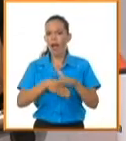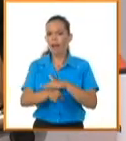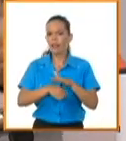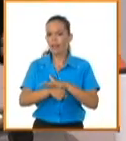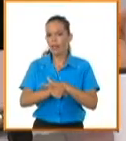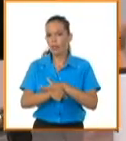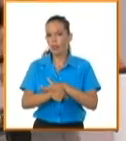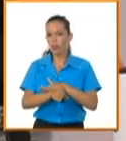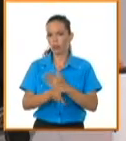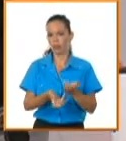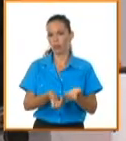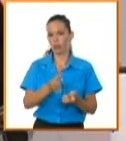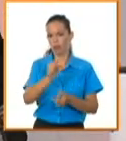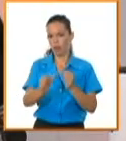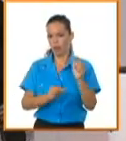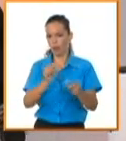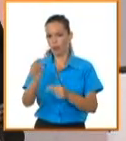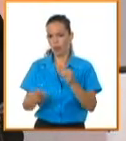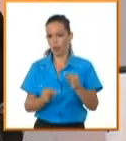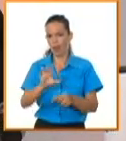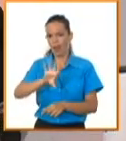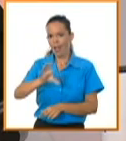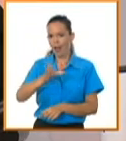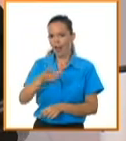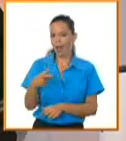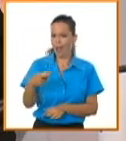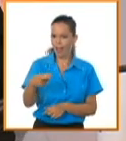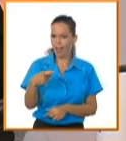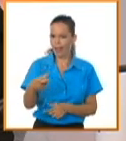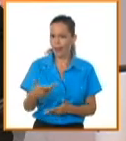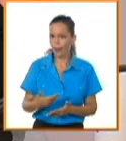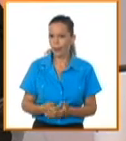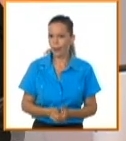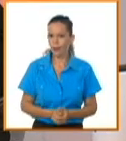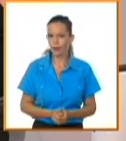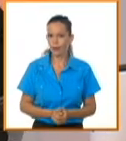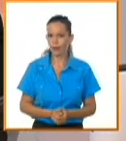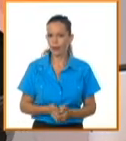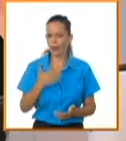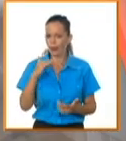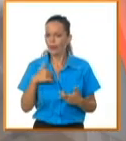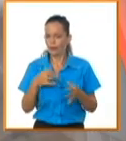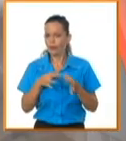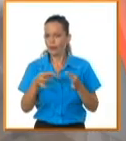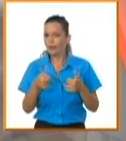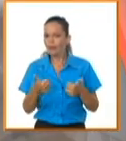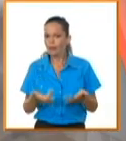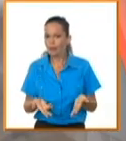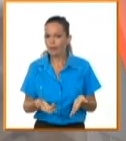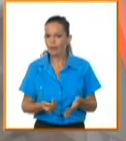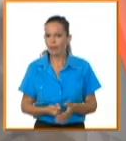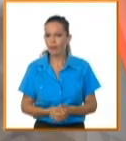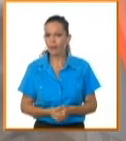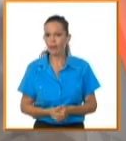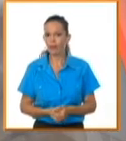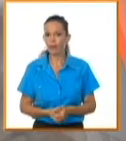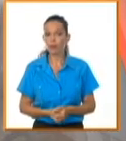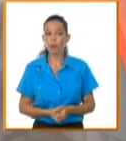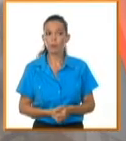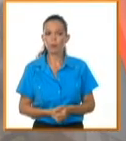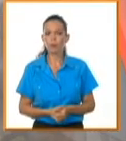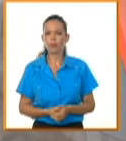operaciones de las personas naturales en los cajeros automáticos yo creo que que ahí lo correcto Randy es decir que no